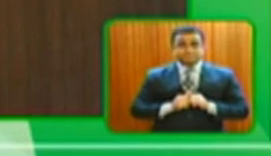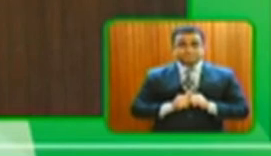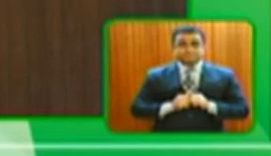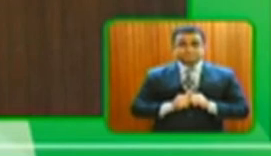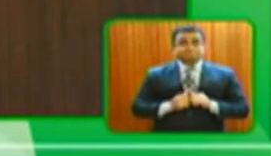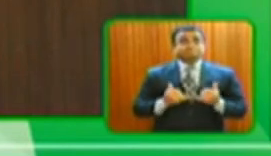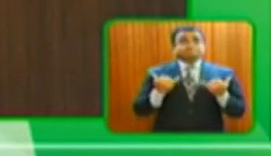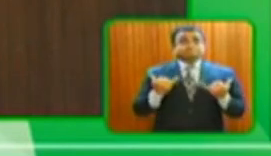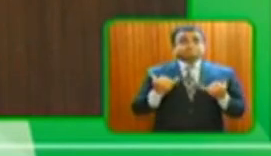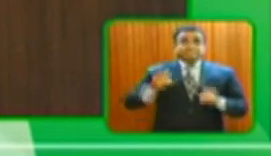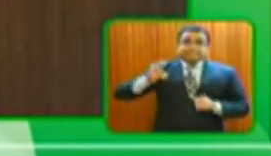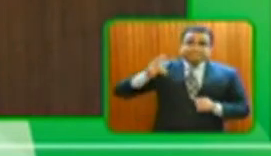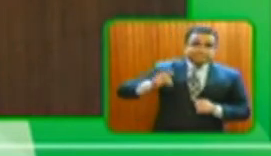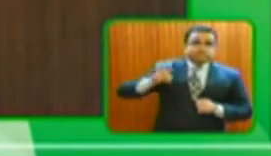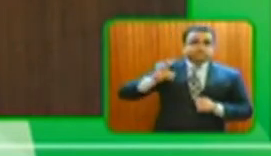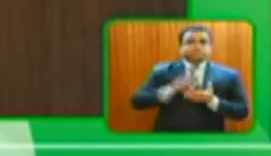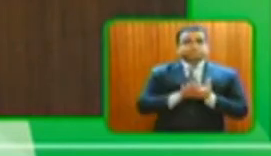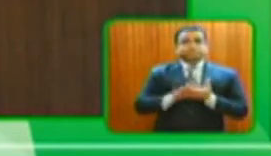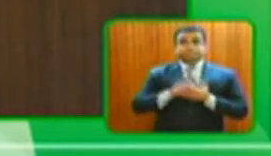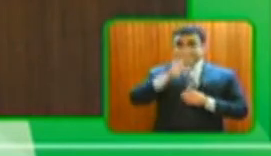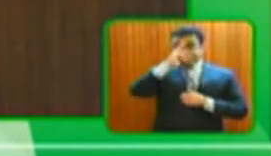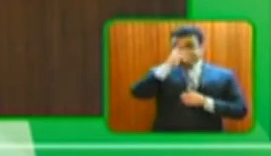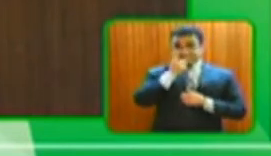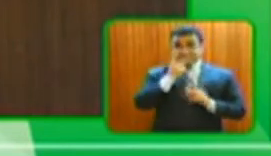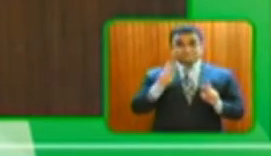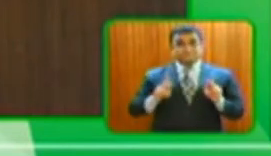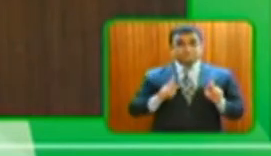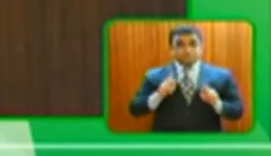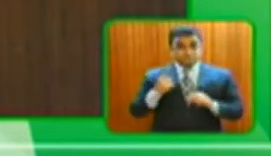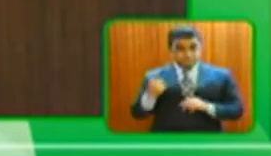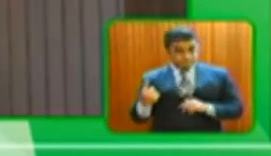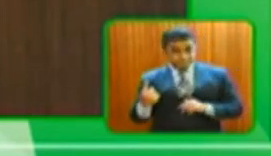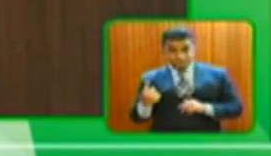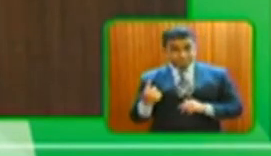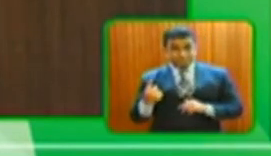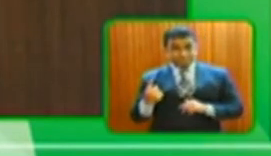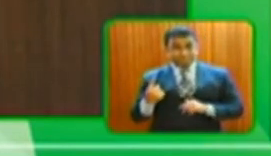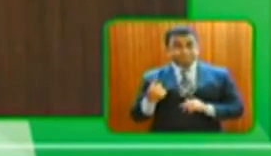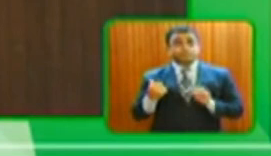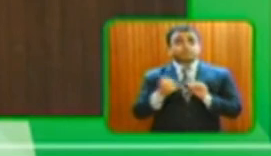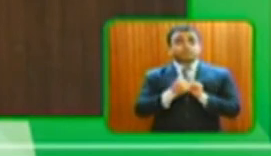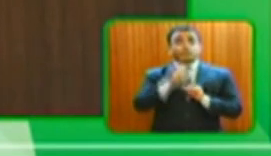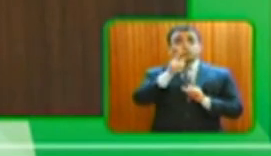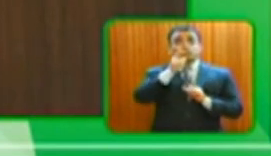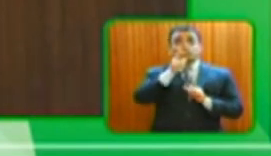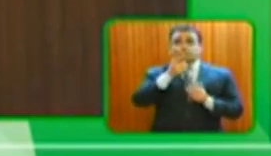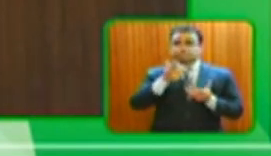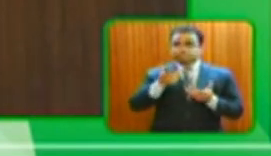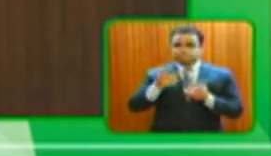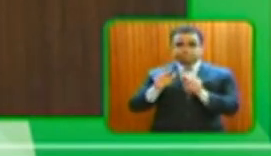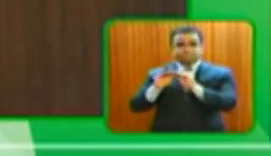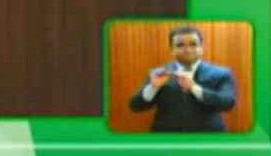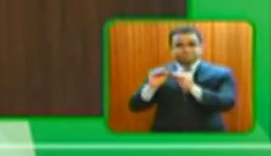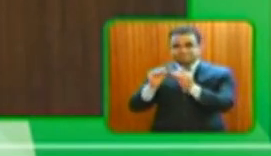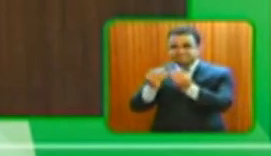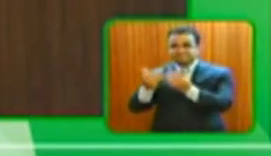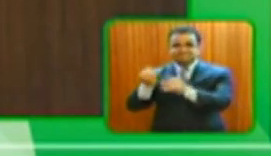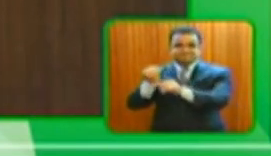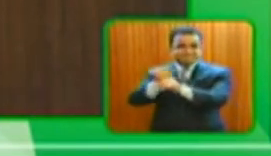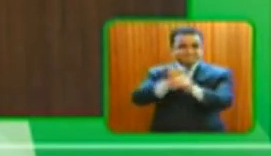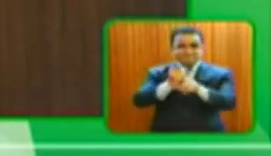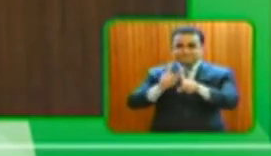momento histórico, la sociedad dominicana no está sola. Está acompañada de los órganos llamados a